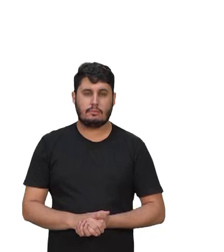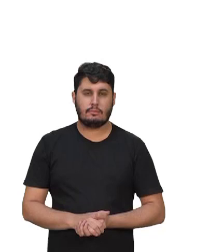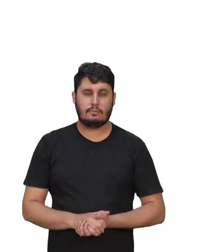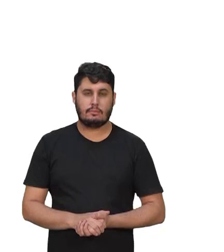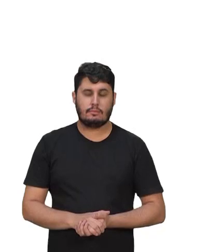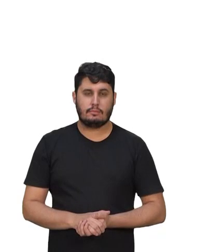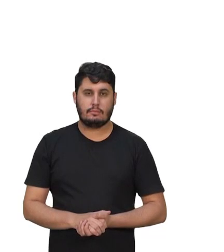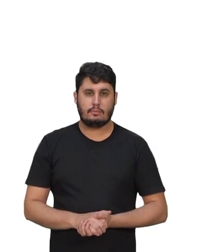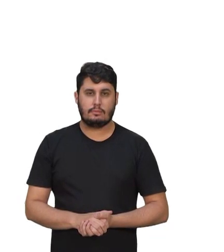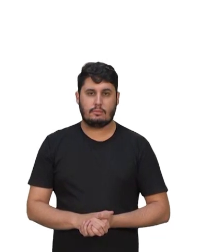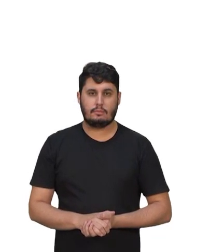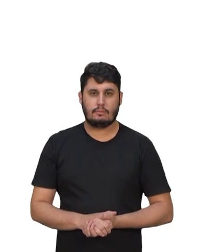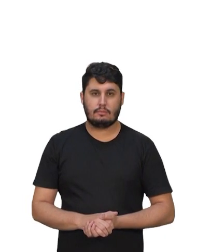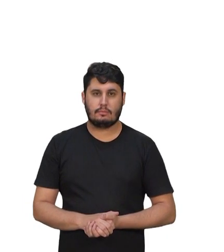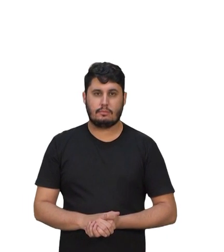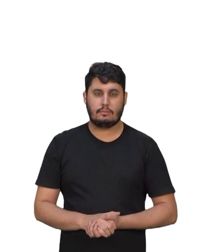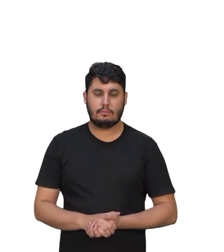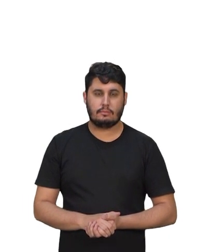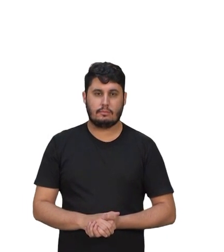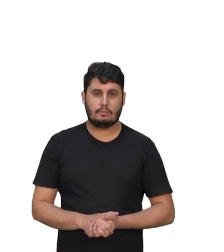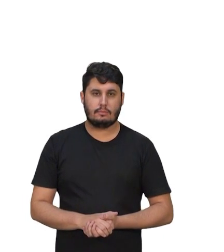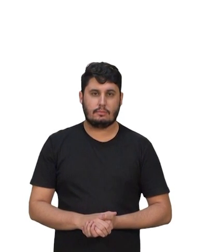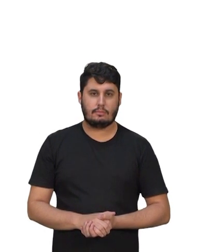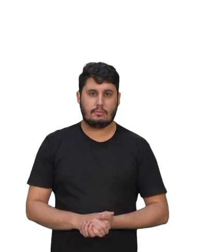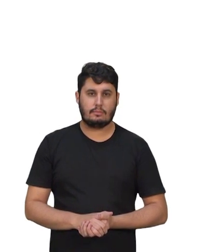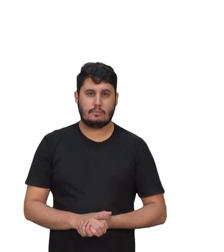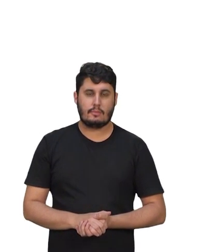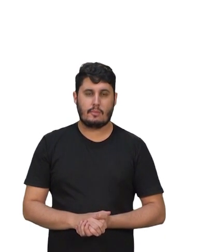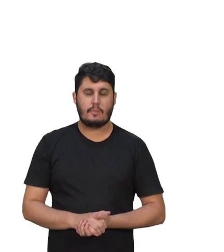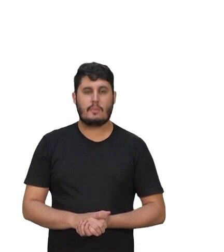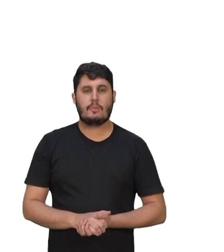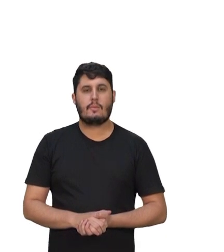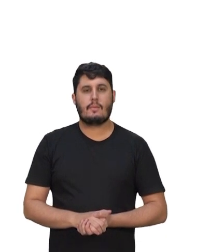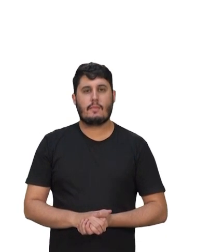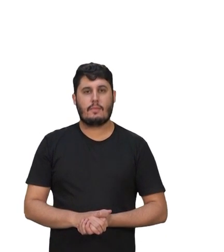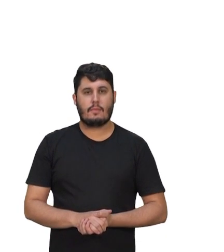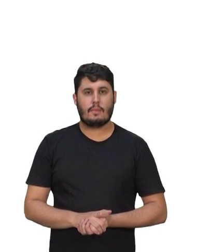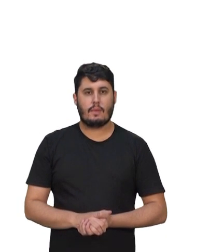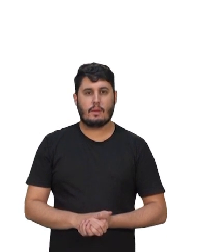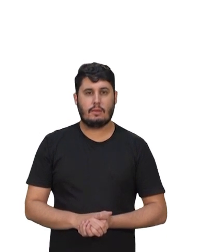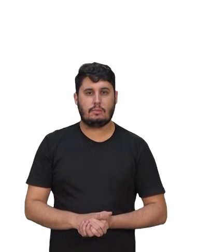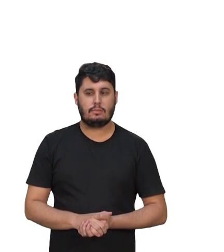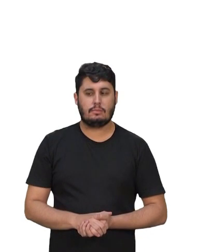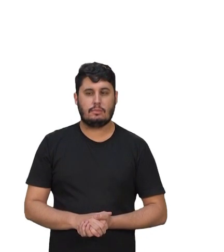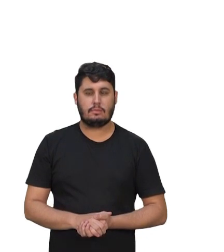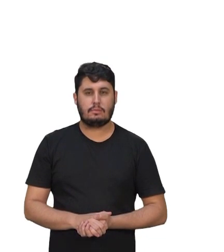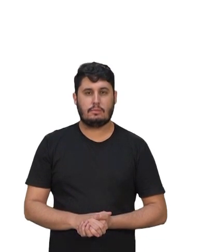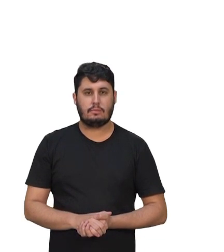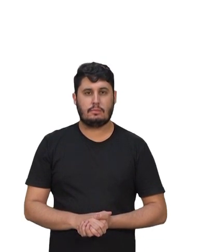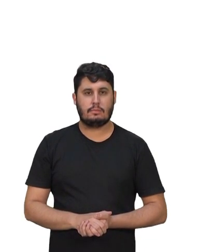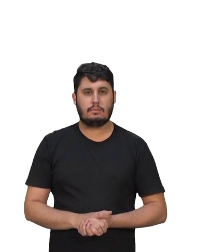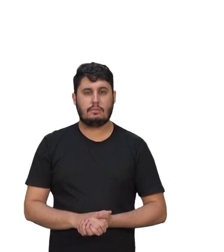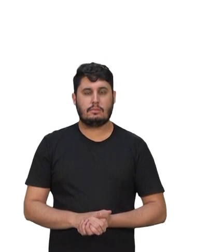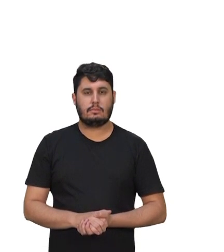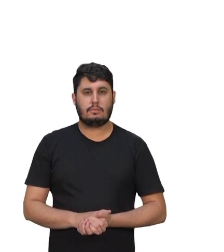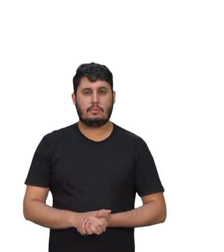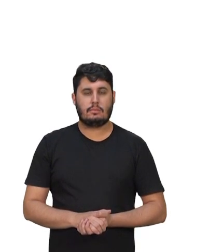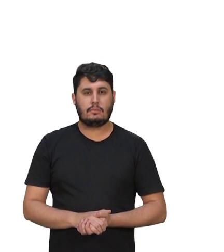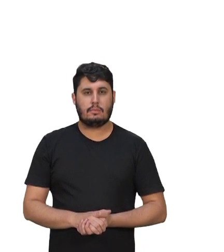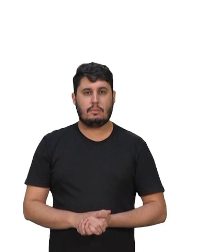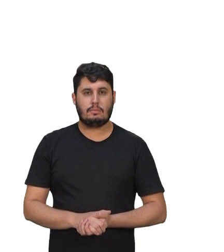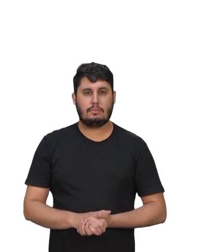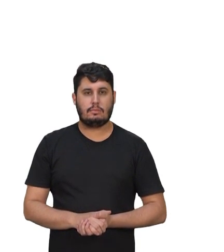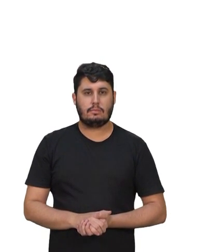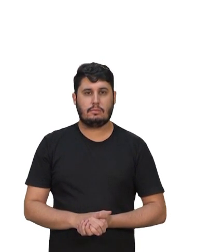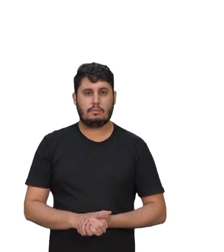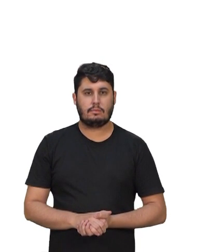Es una fiesta para celebrar a quienes se han ido. Aunque cada vez es más palpable la influencia del Halloween, México se resiste